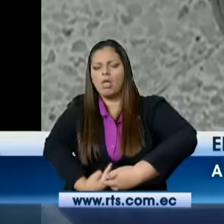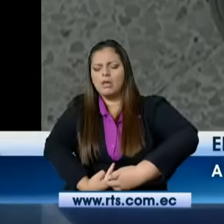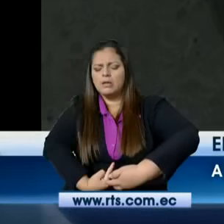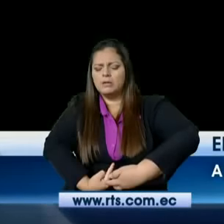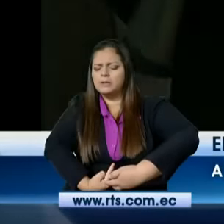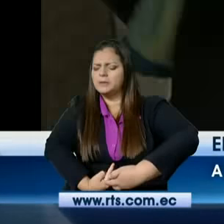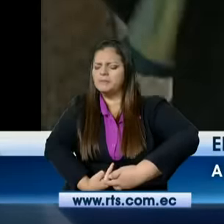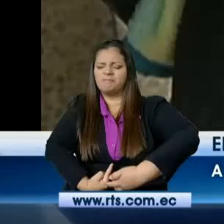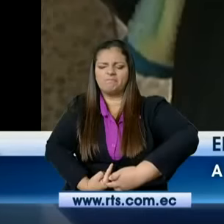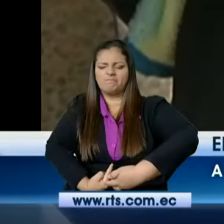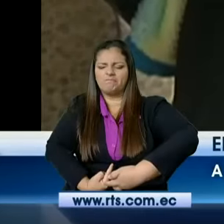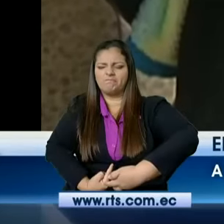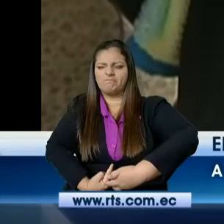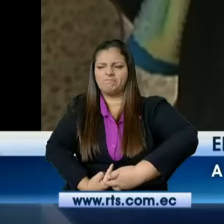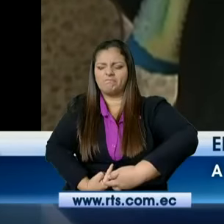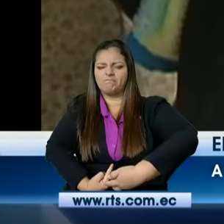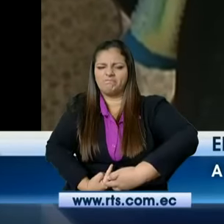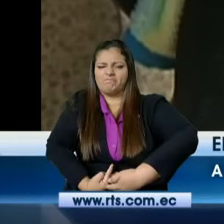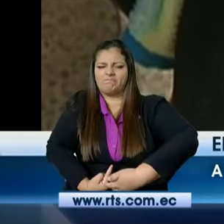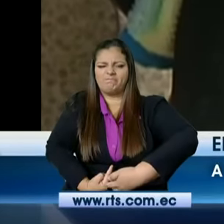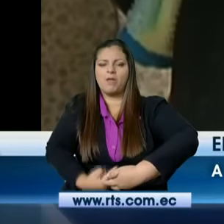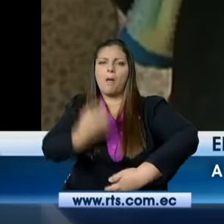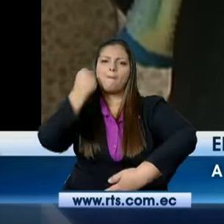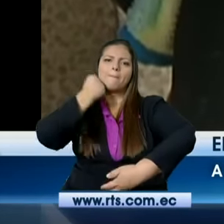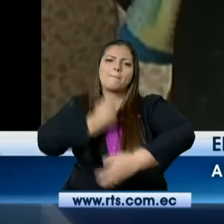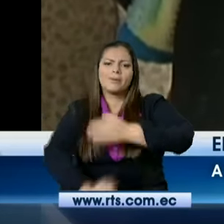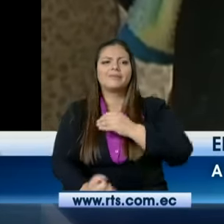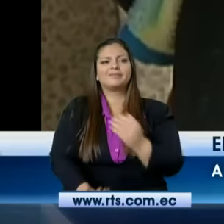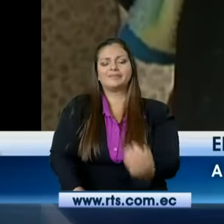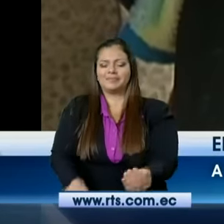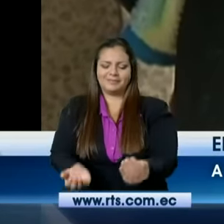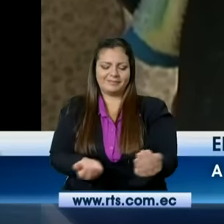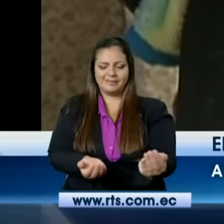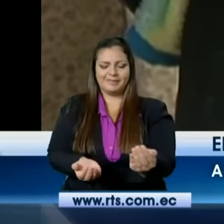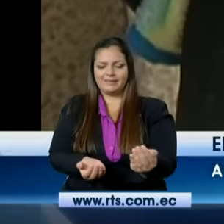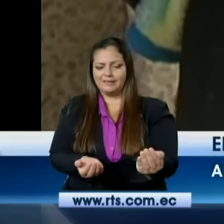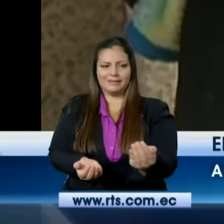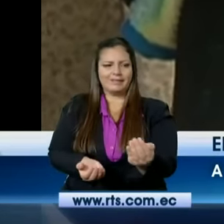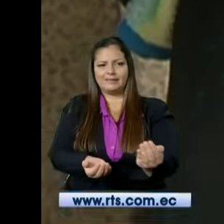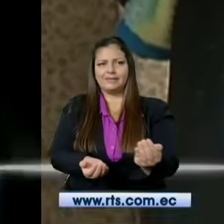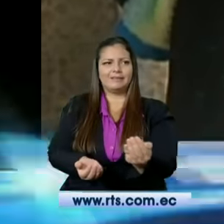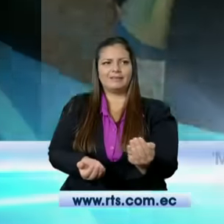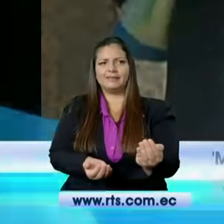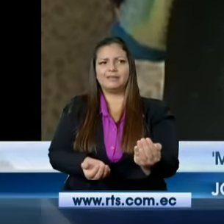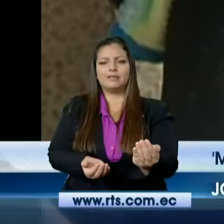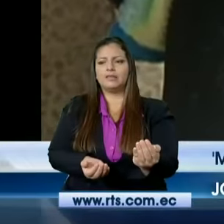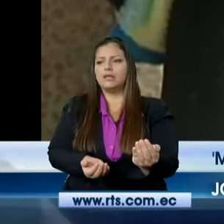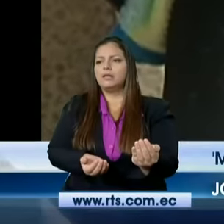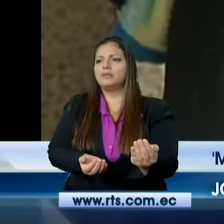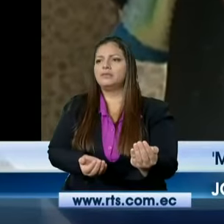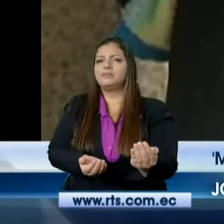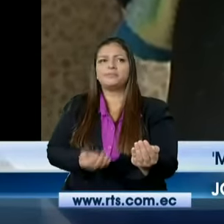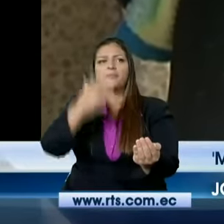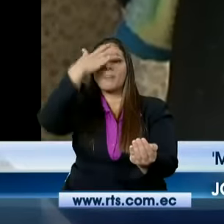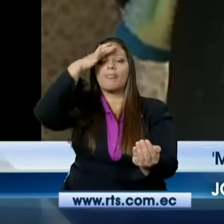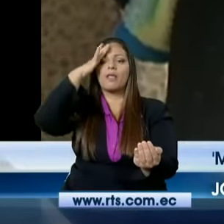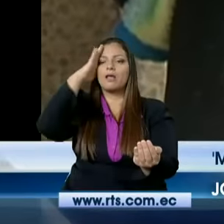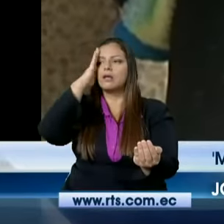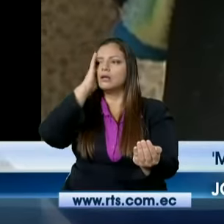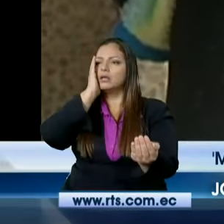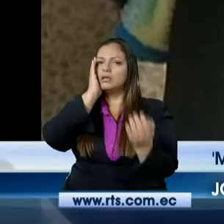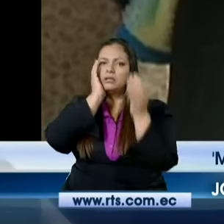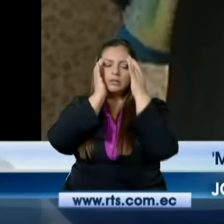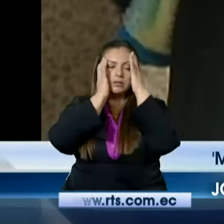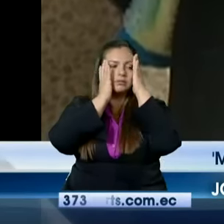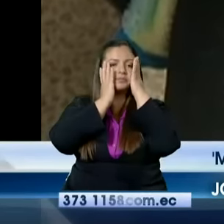alimenticias. Me dio una y consumí. ¿Qué hizo? Yo me comí porque con la ansiedad me quita con